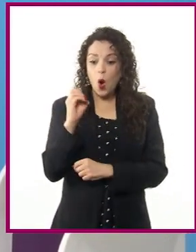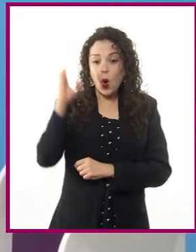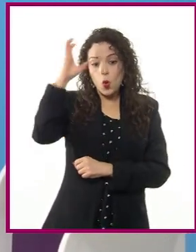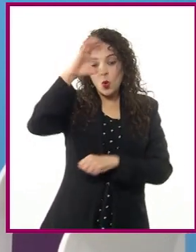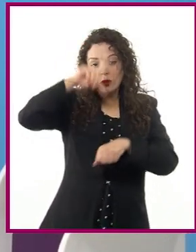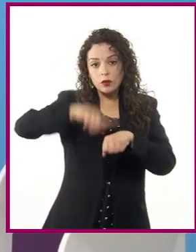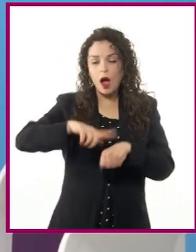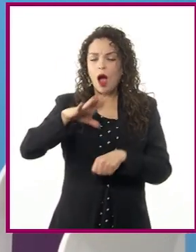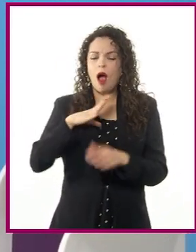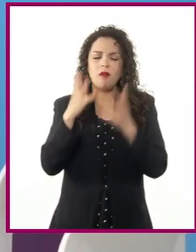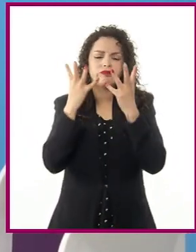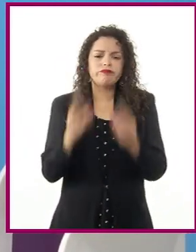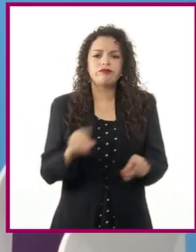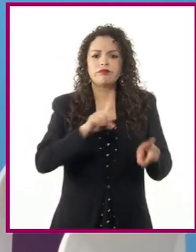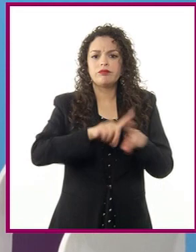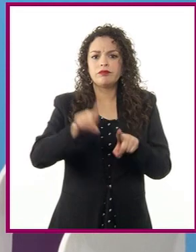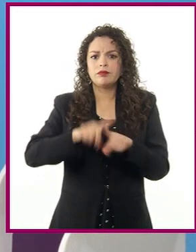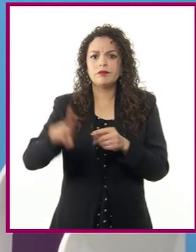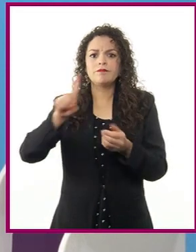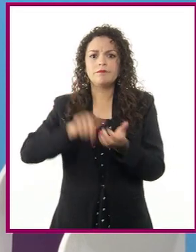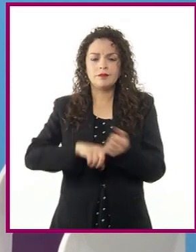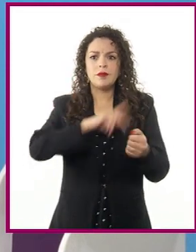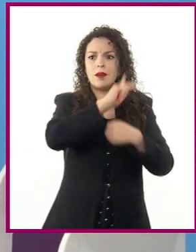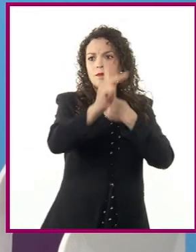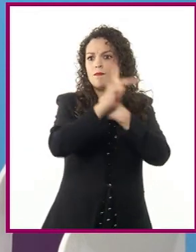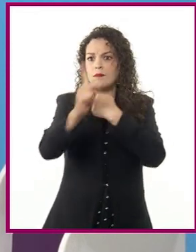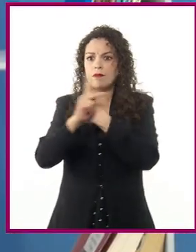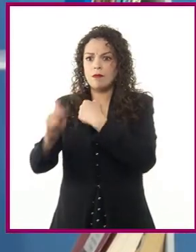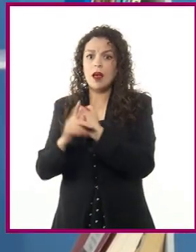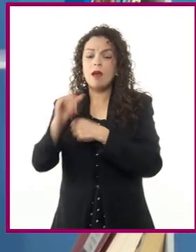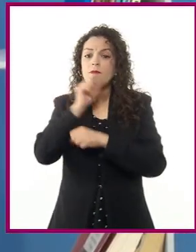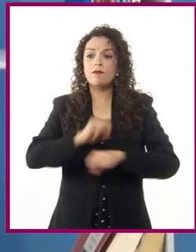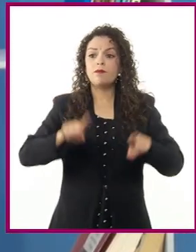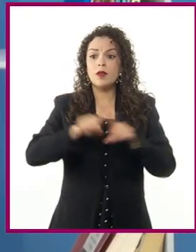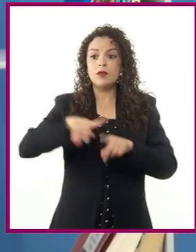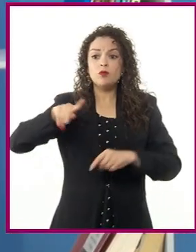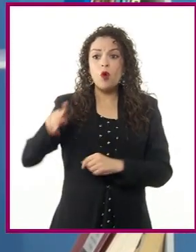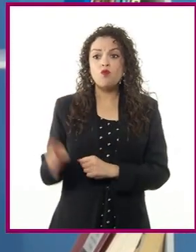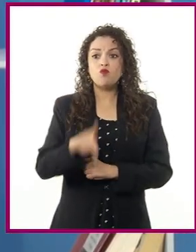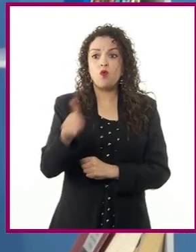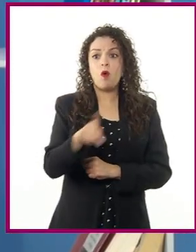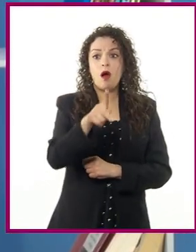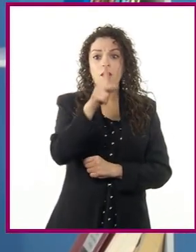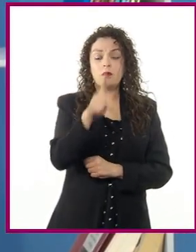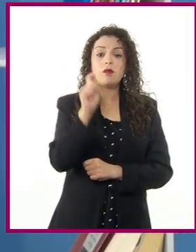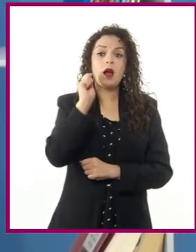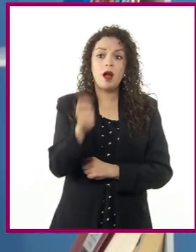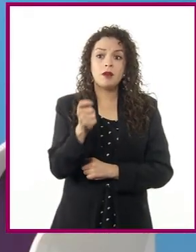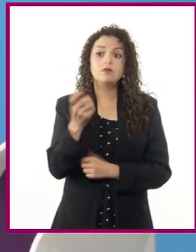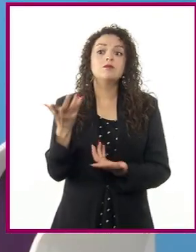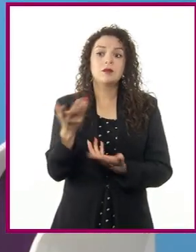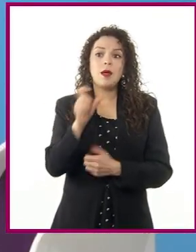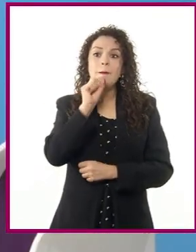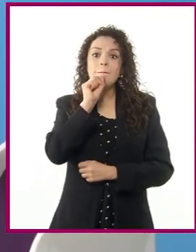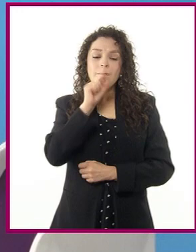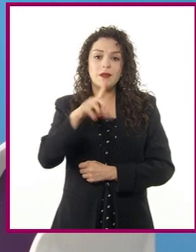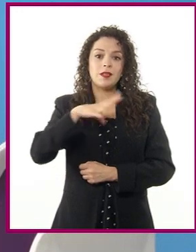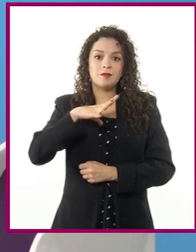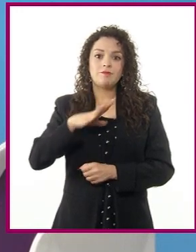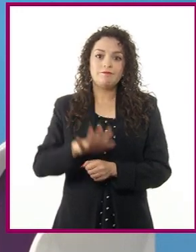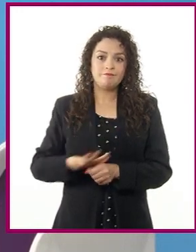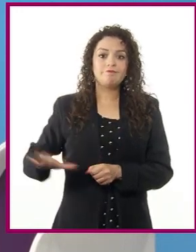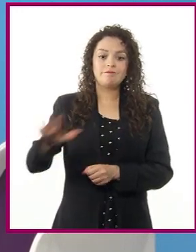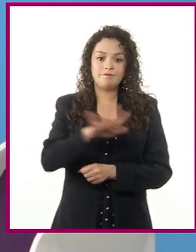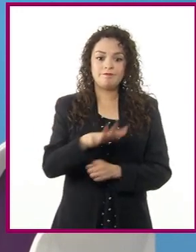enormes diferencias entre naciones e incluso entre los pueblos que constituyen una misma nación. De ahí